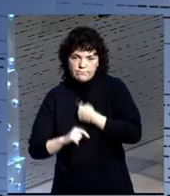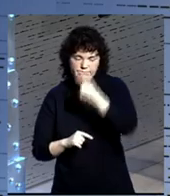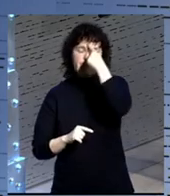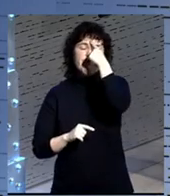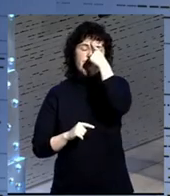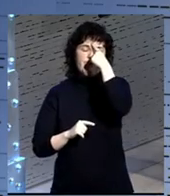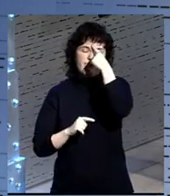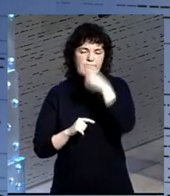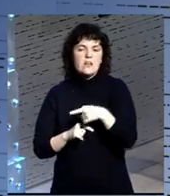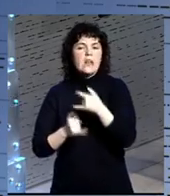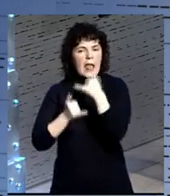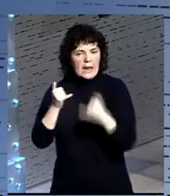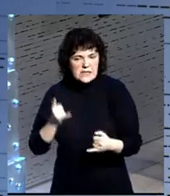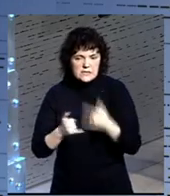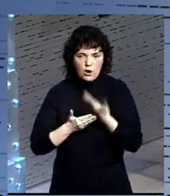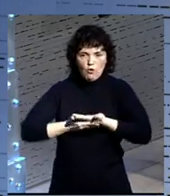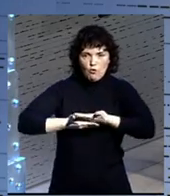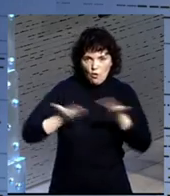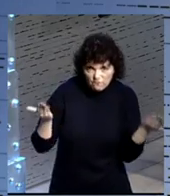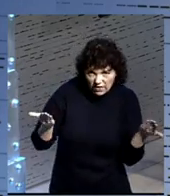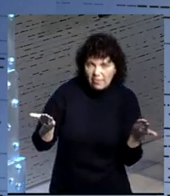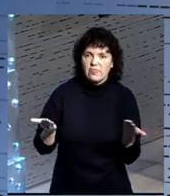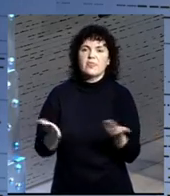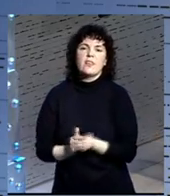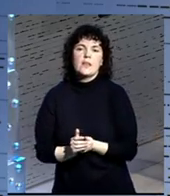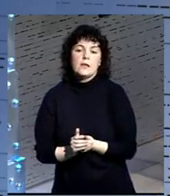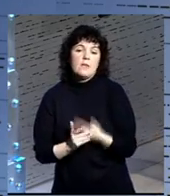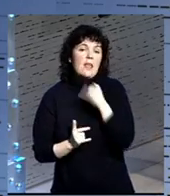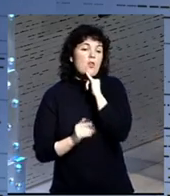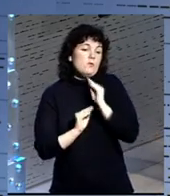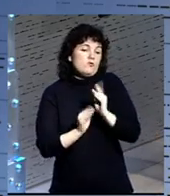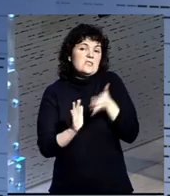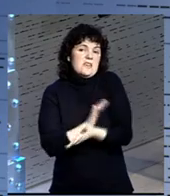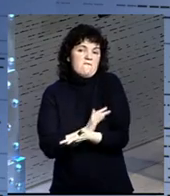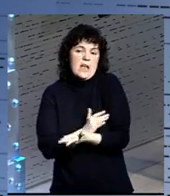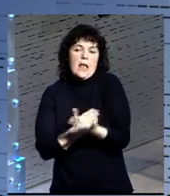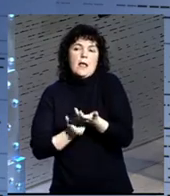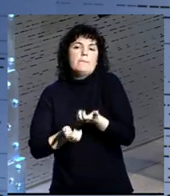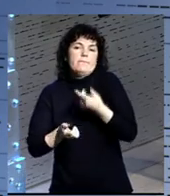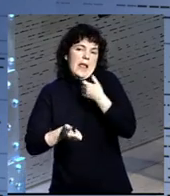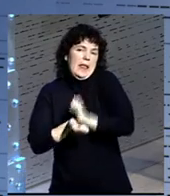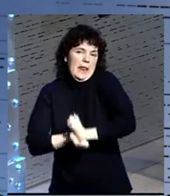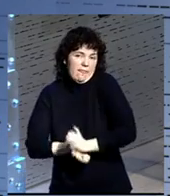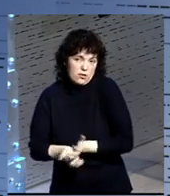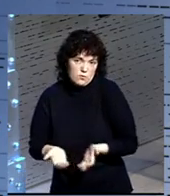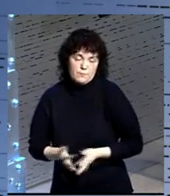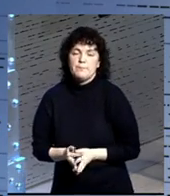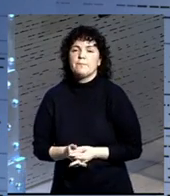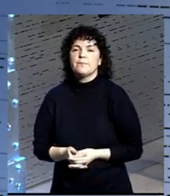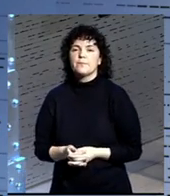crisis de confianza, que en nuestro idioma significa de crédito. Es una